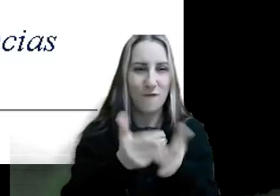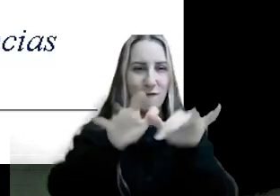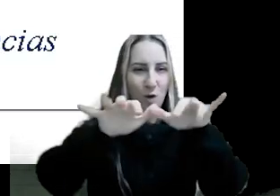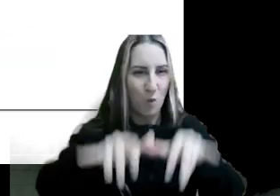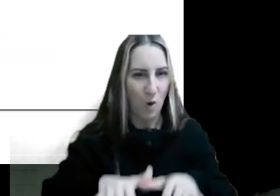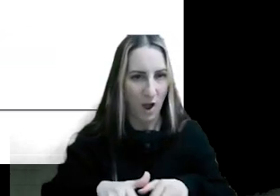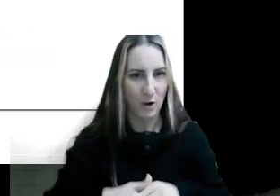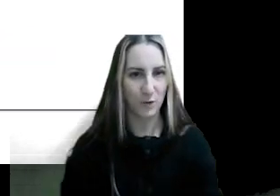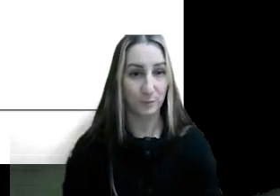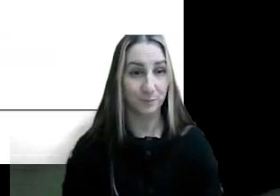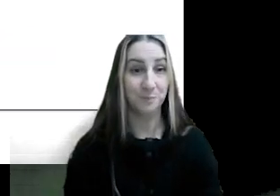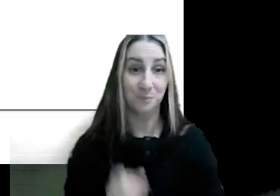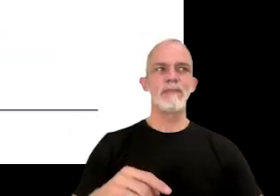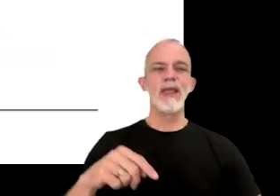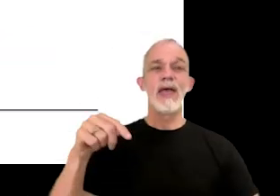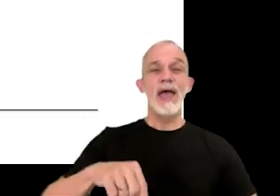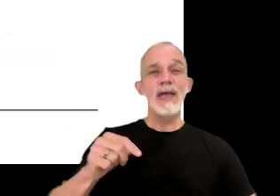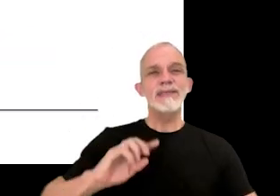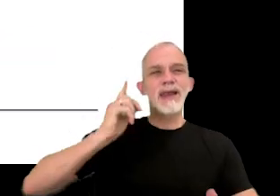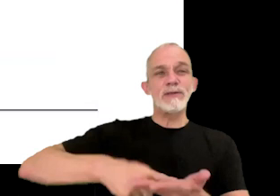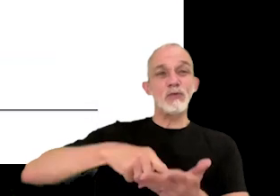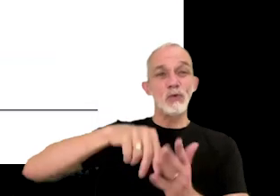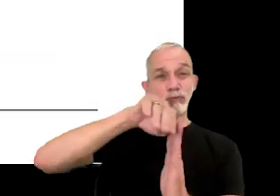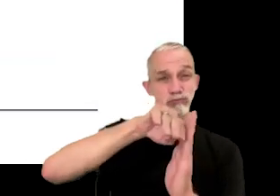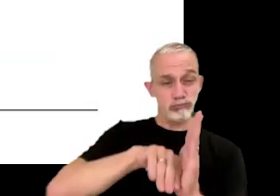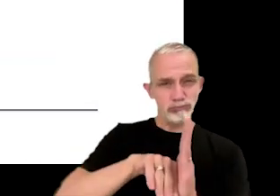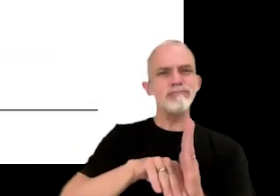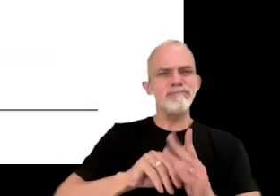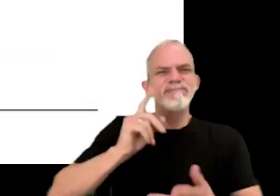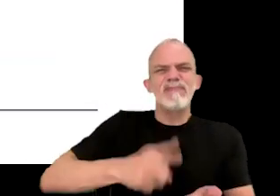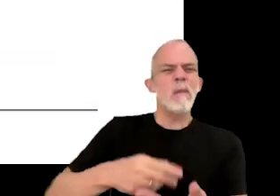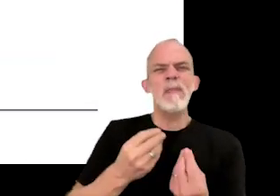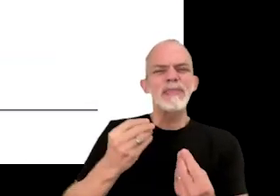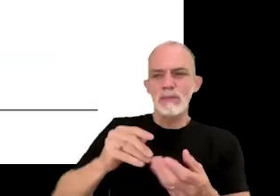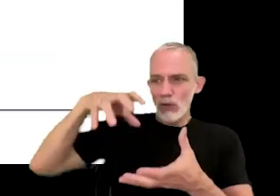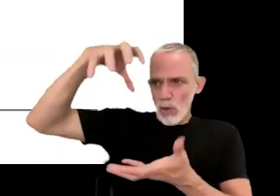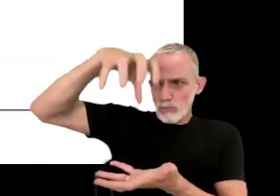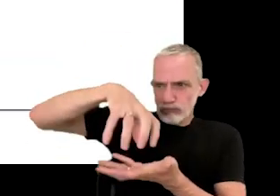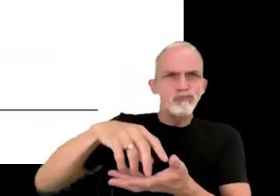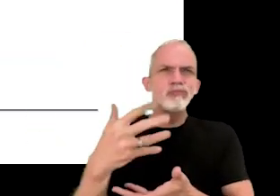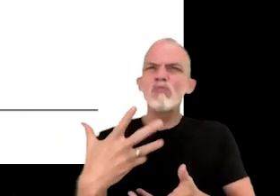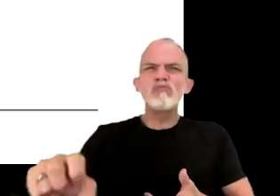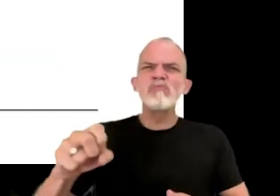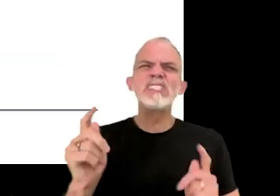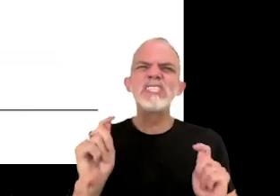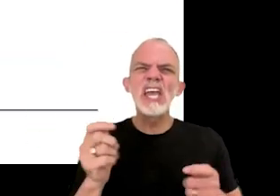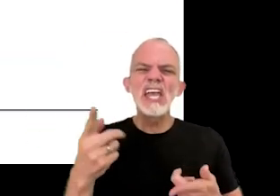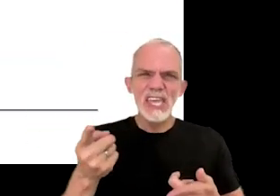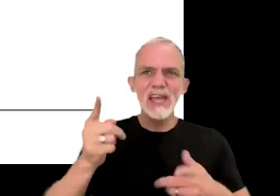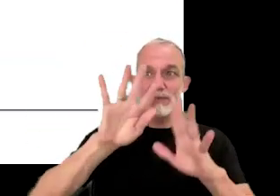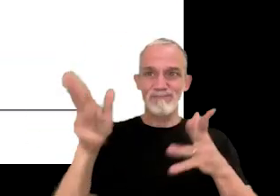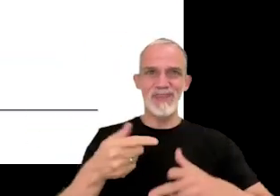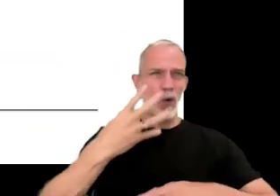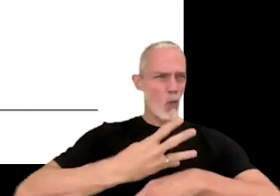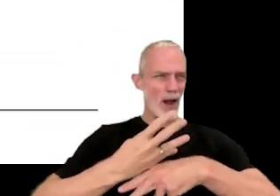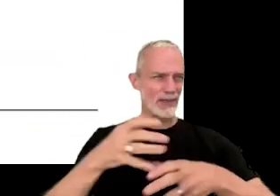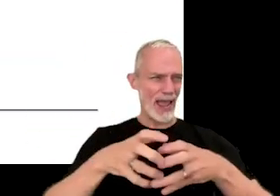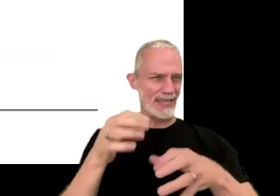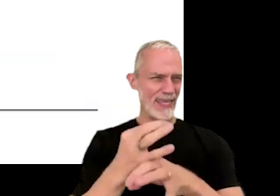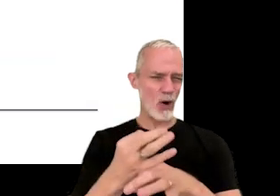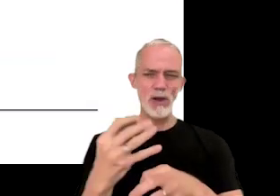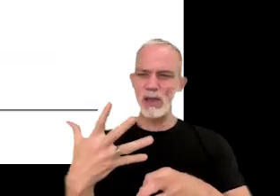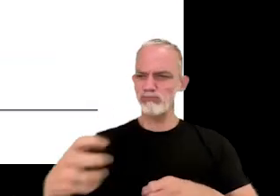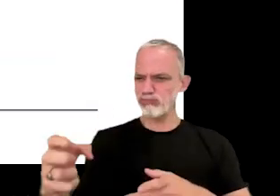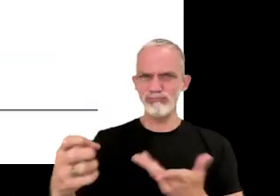Esta resolución dispone que el agente de retención de cuarta categoría, a efectos de establecer